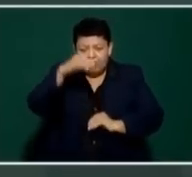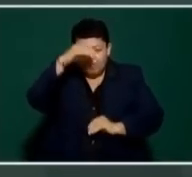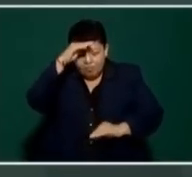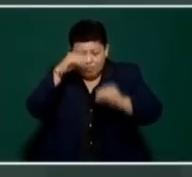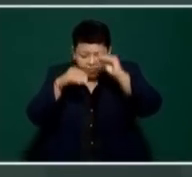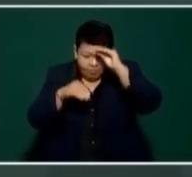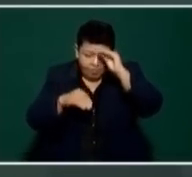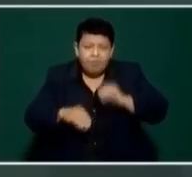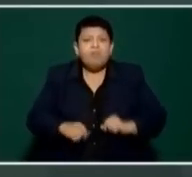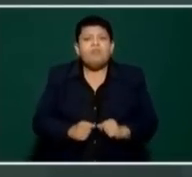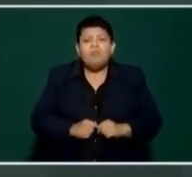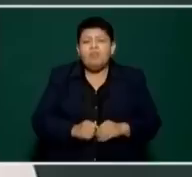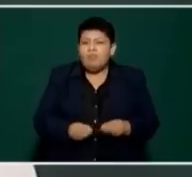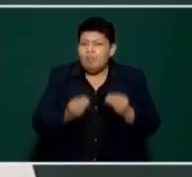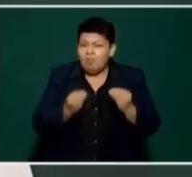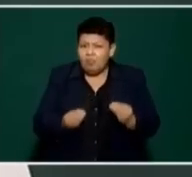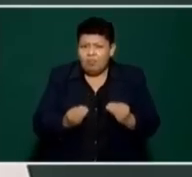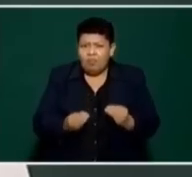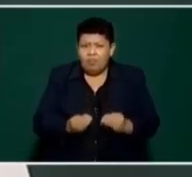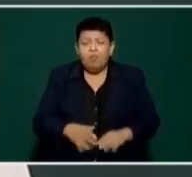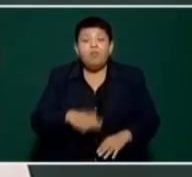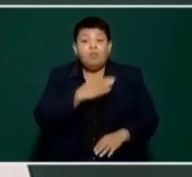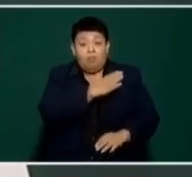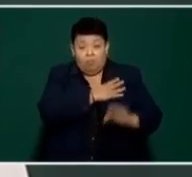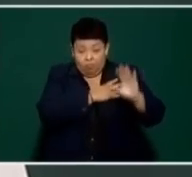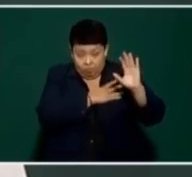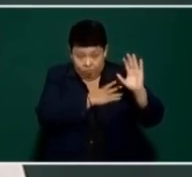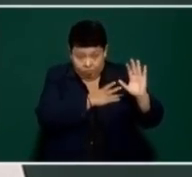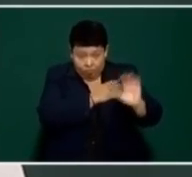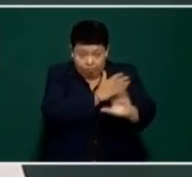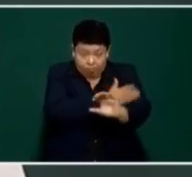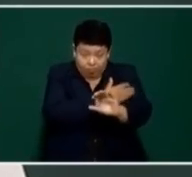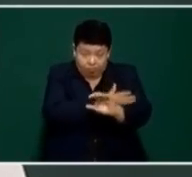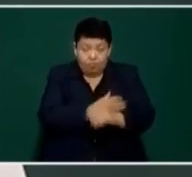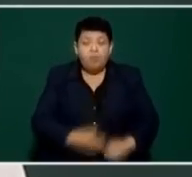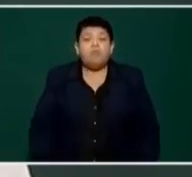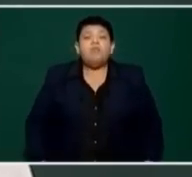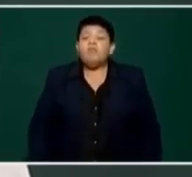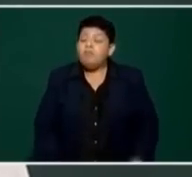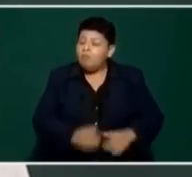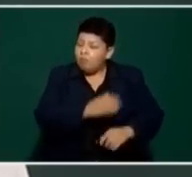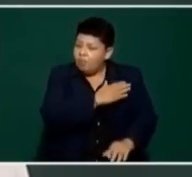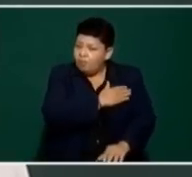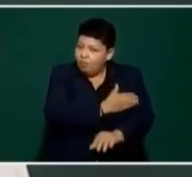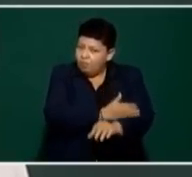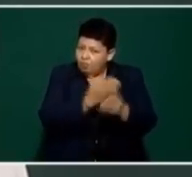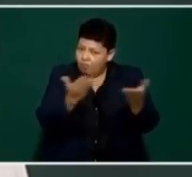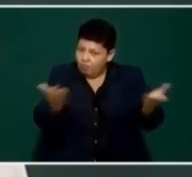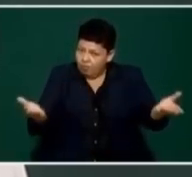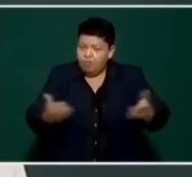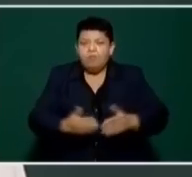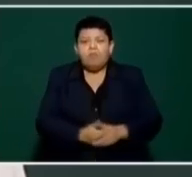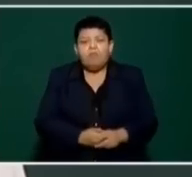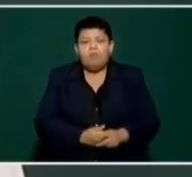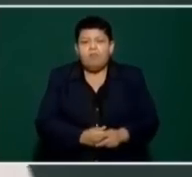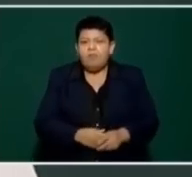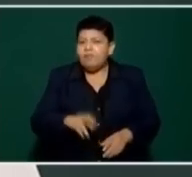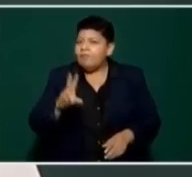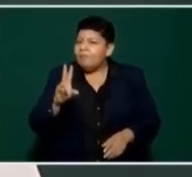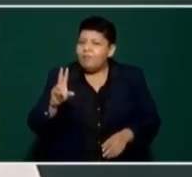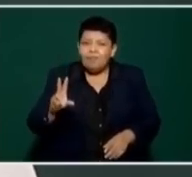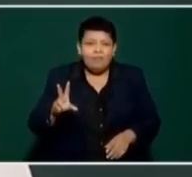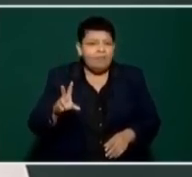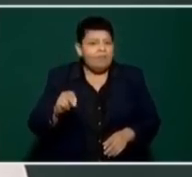conviene. Yo hice un compromiso que voy a cumplir de que no van a